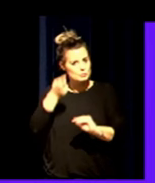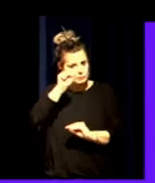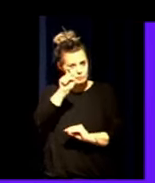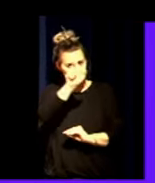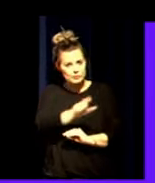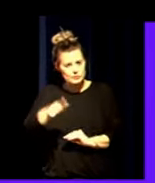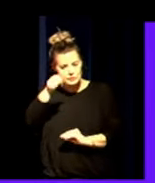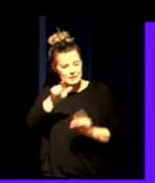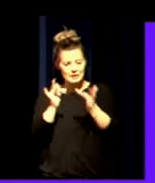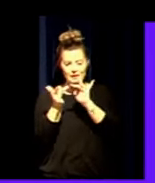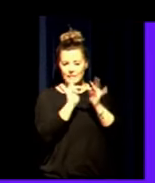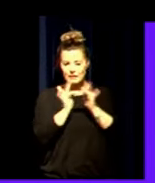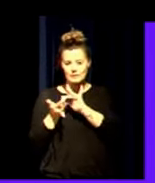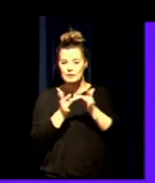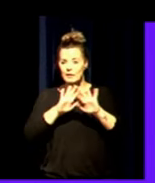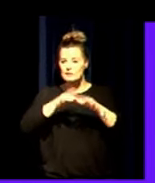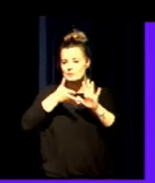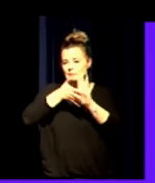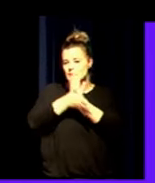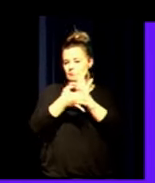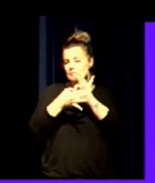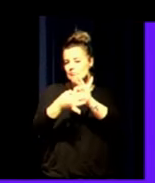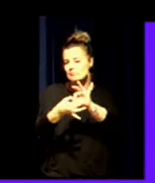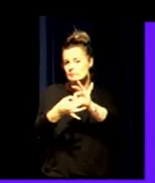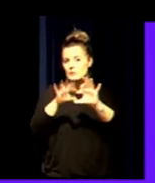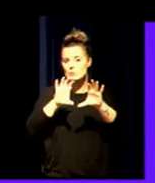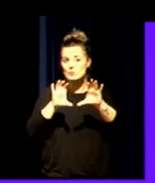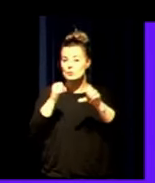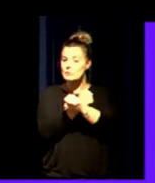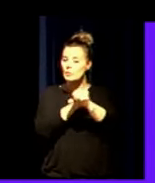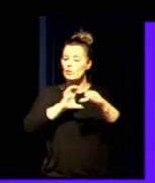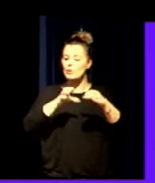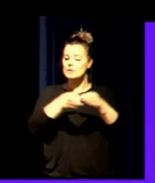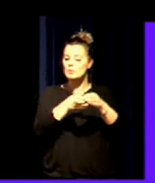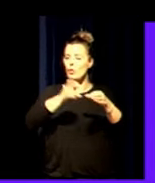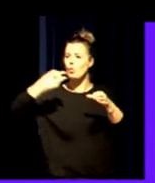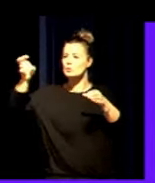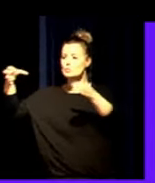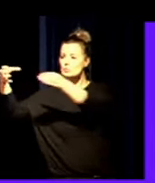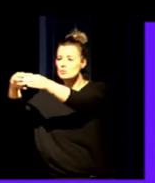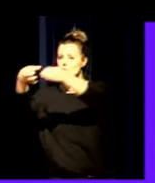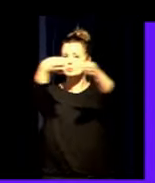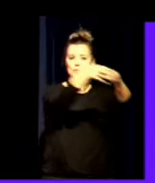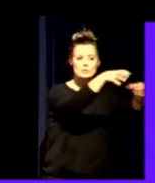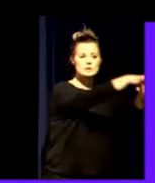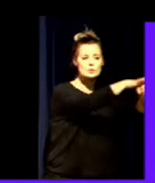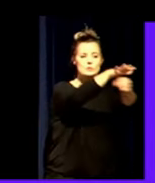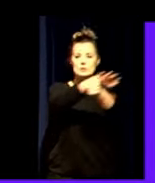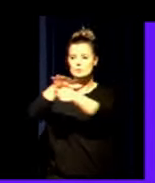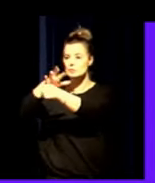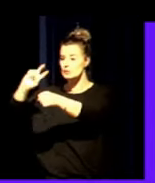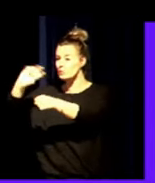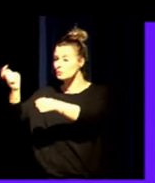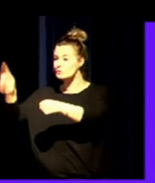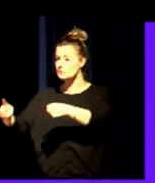esas relaciones, tiene que ver con un trabajo colectivo que hacen otros colectivos, otros sectores que también participan. Por lo